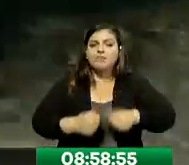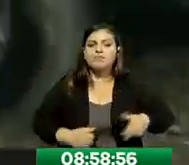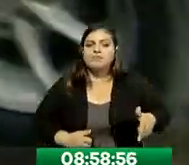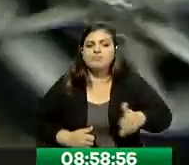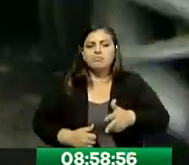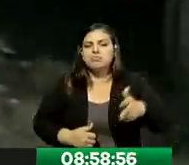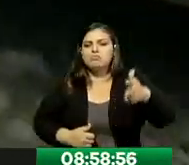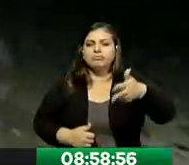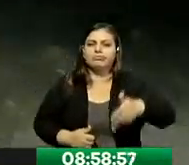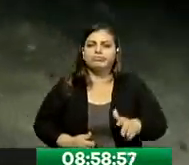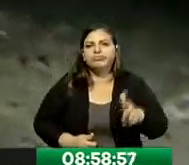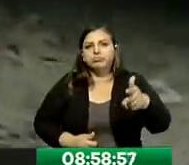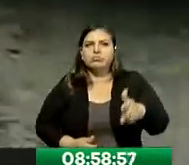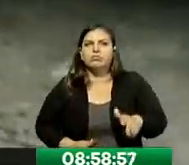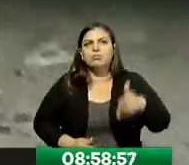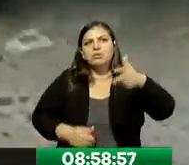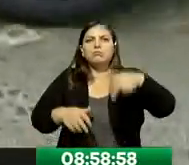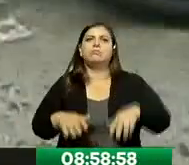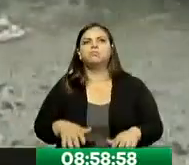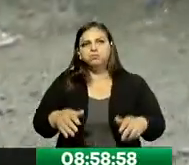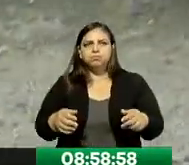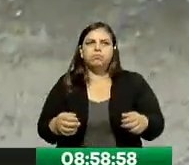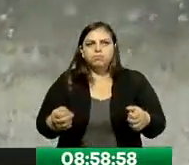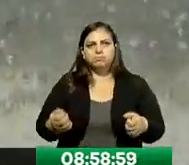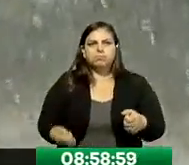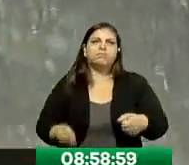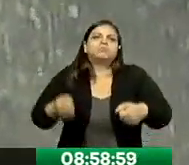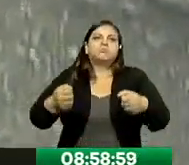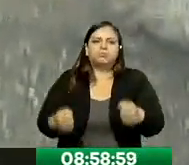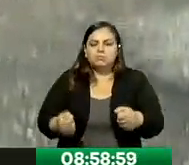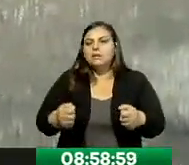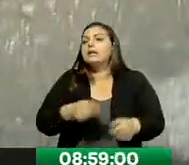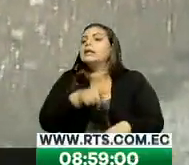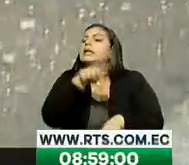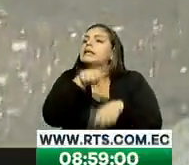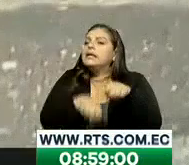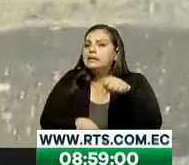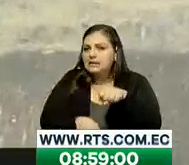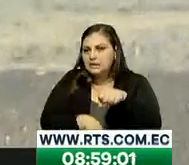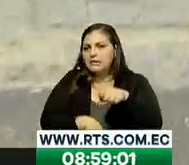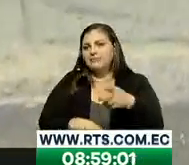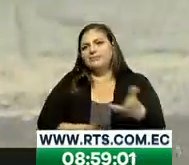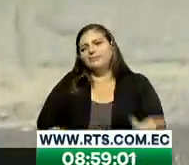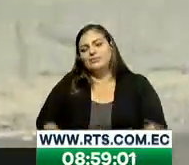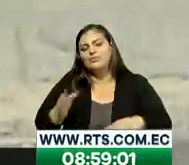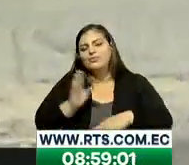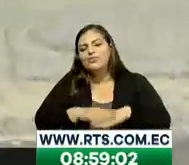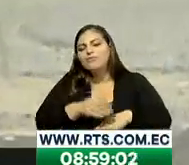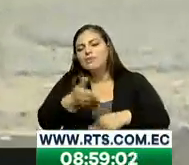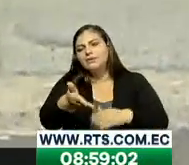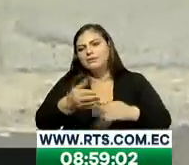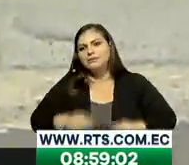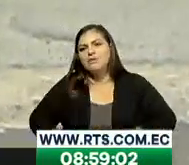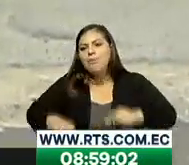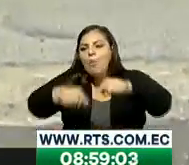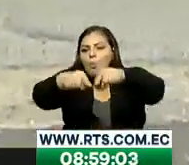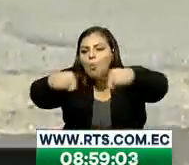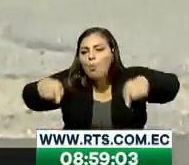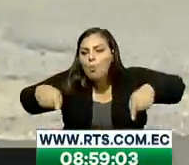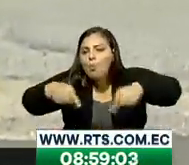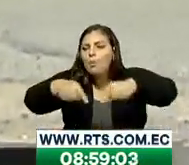no es este pedacito nomás, señores. Este pedacito no es. Esto es hasta allá. A la virada, a lo que llega por